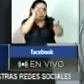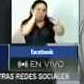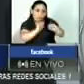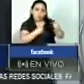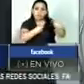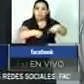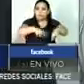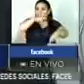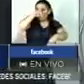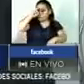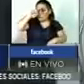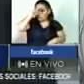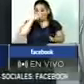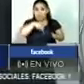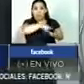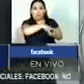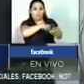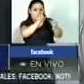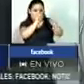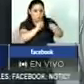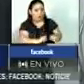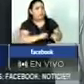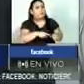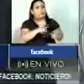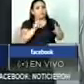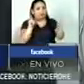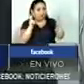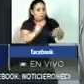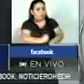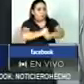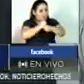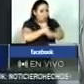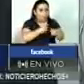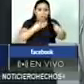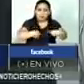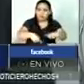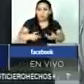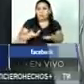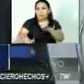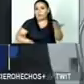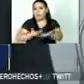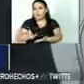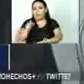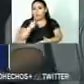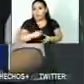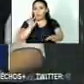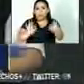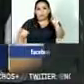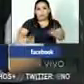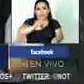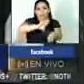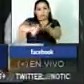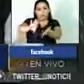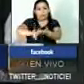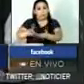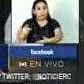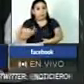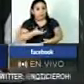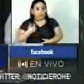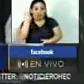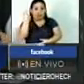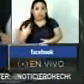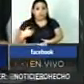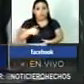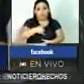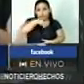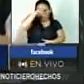pero también garantizarles que su producción va a ser consumida a nivel local a un precio justo. Esperan que el Ministro de